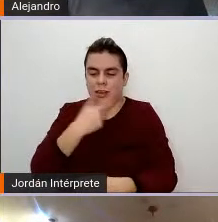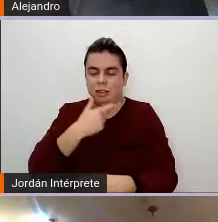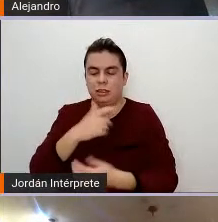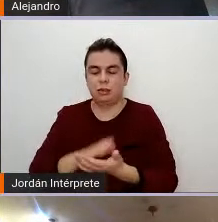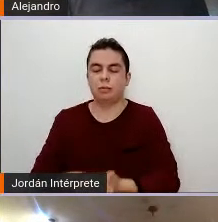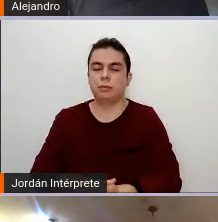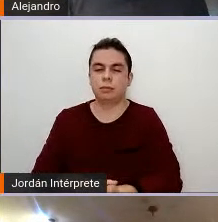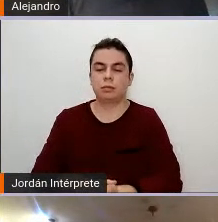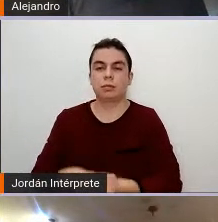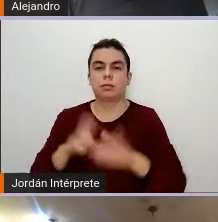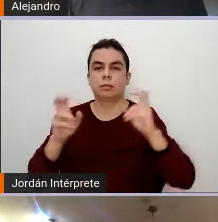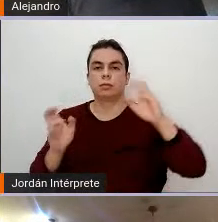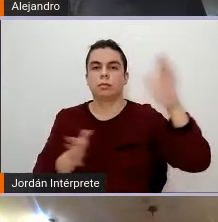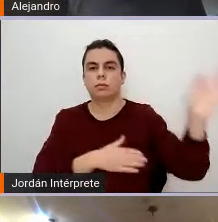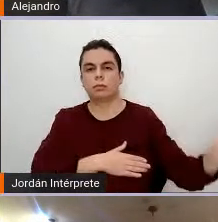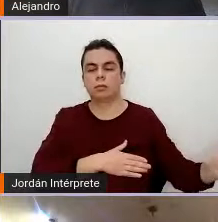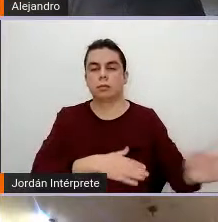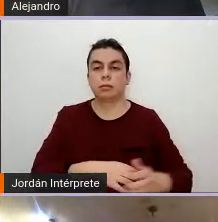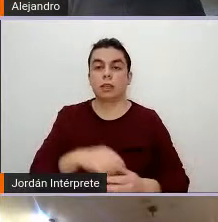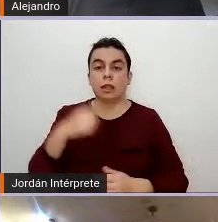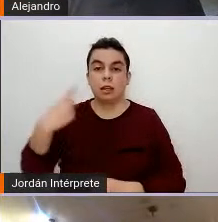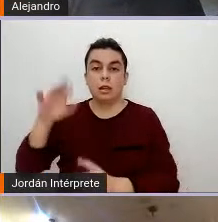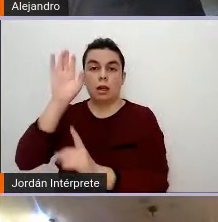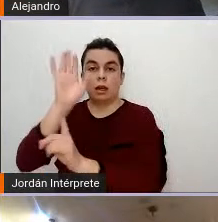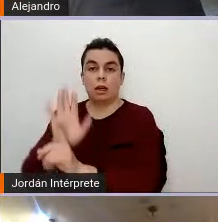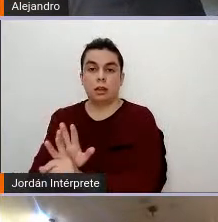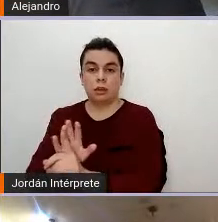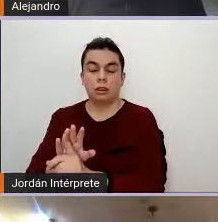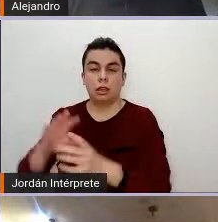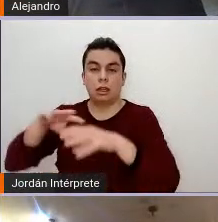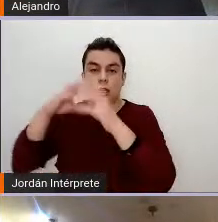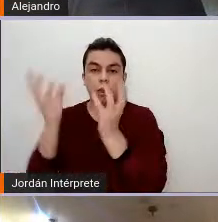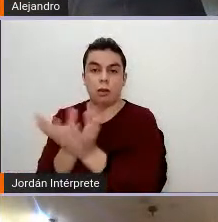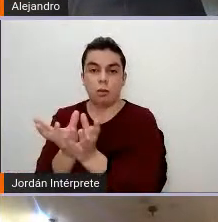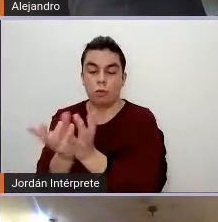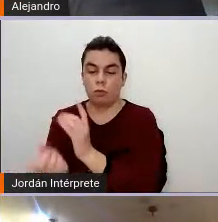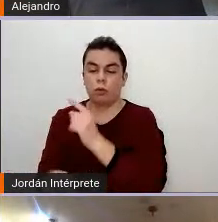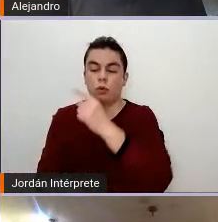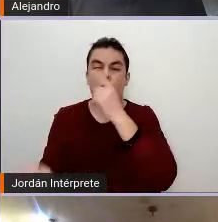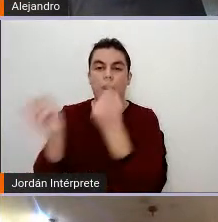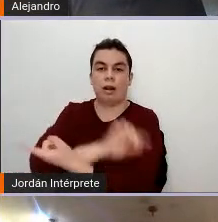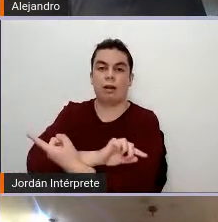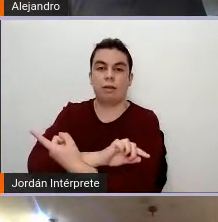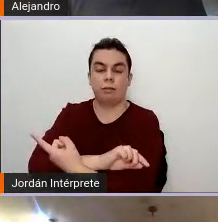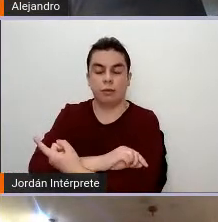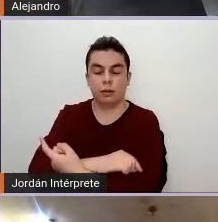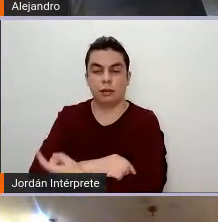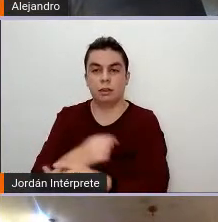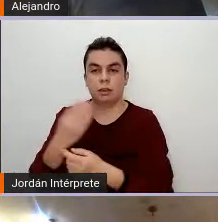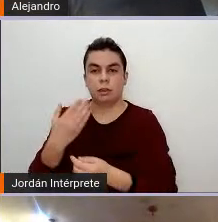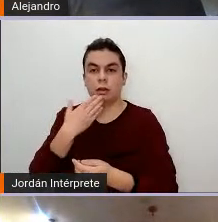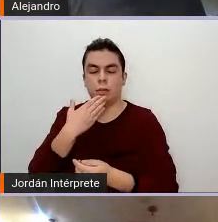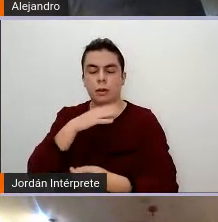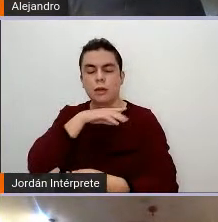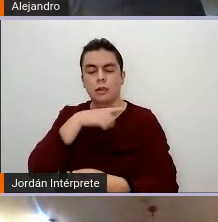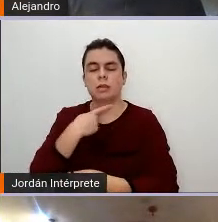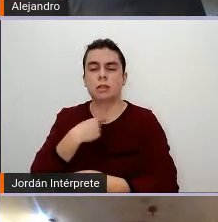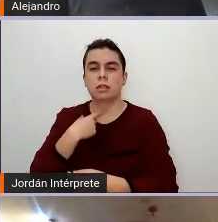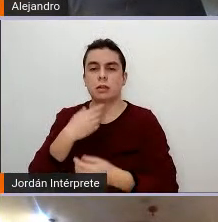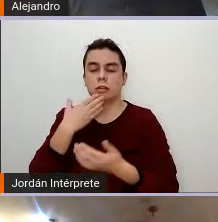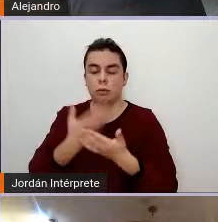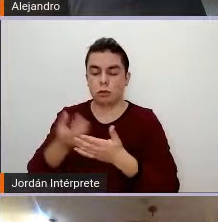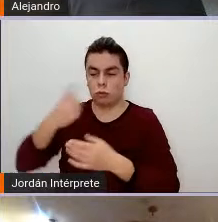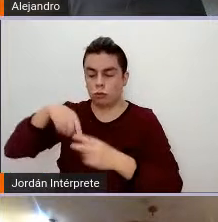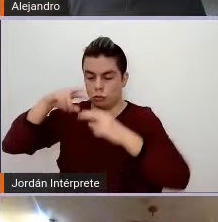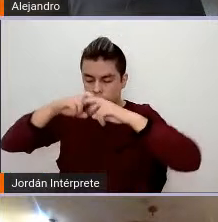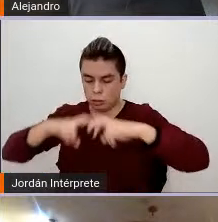Esta característica del mundo al revés como medio de subversión resulta de mucha utilidad al análisis de la obra de Violeta,